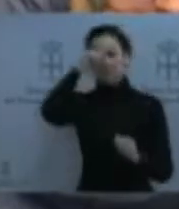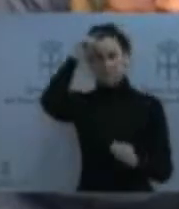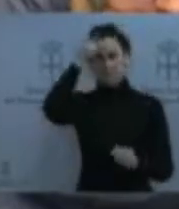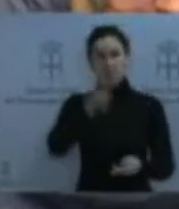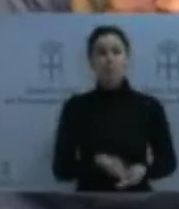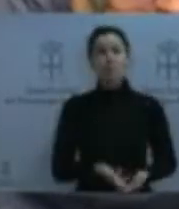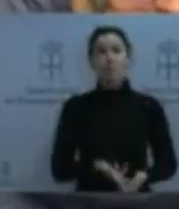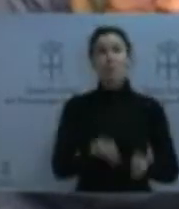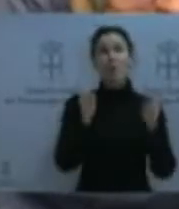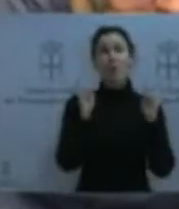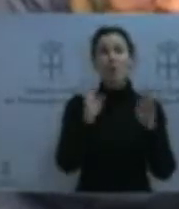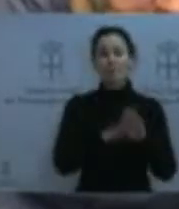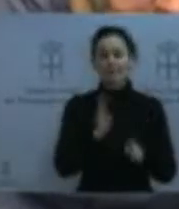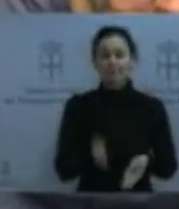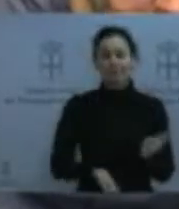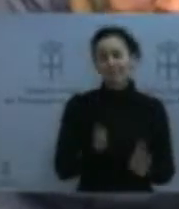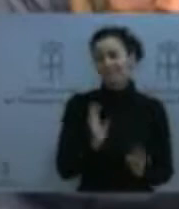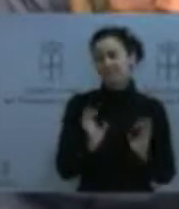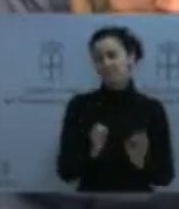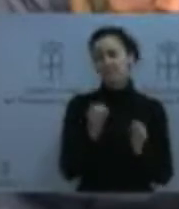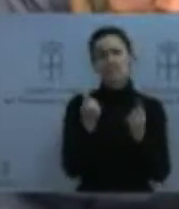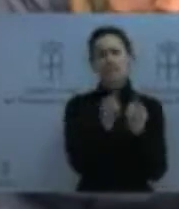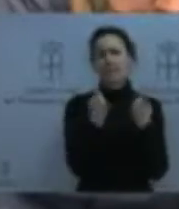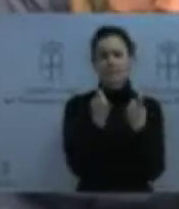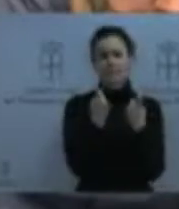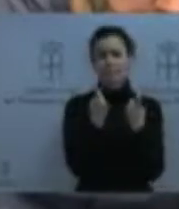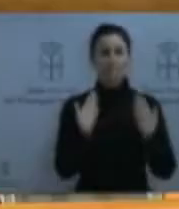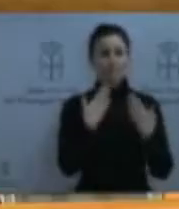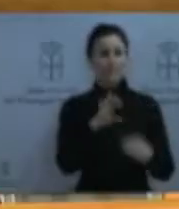es muy necesaria, pero que no se está haciendo en los términos más apropiados.